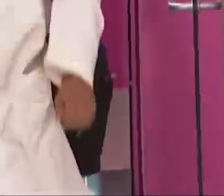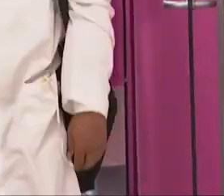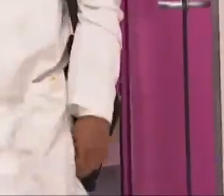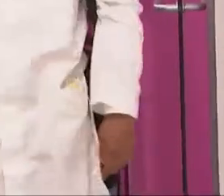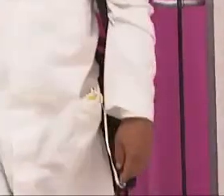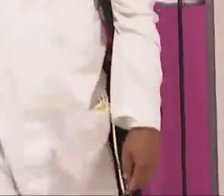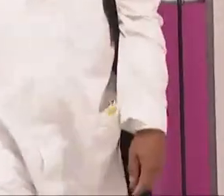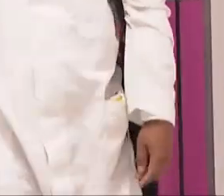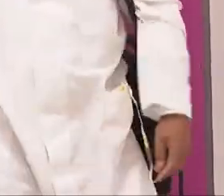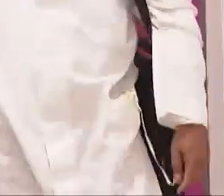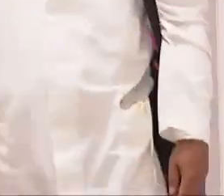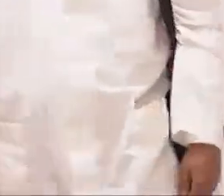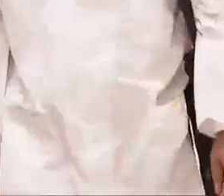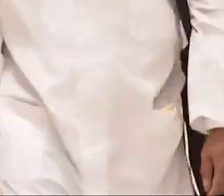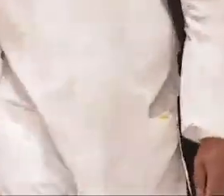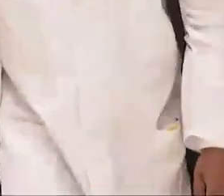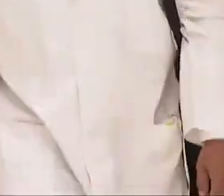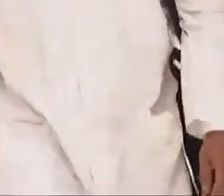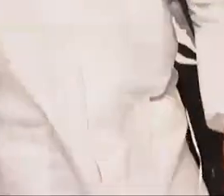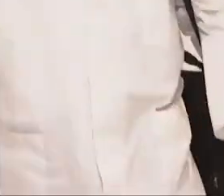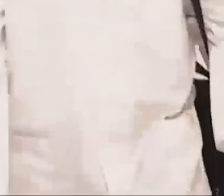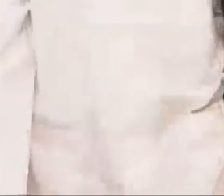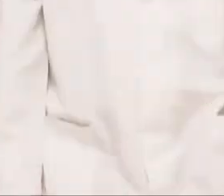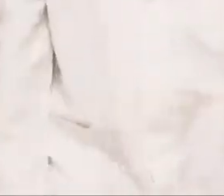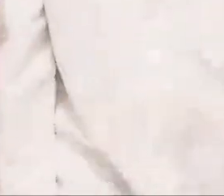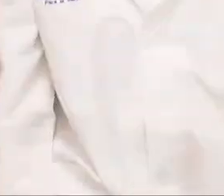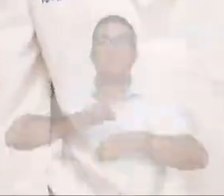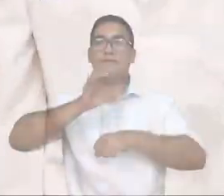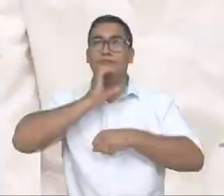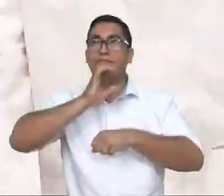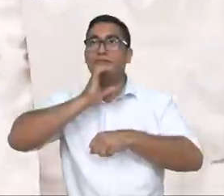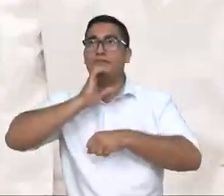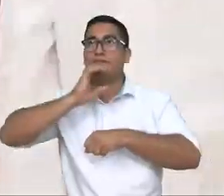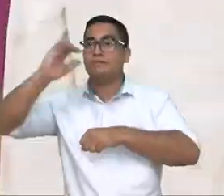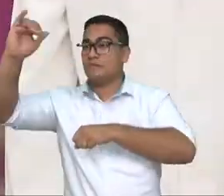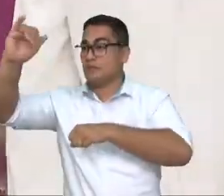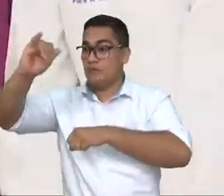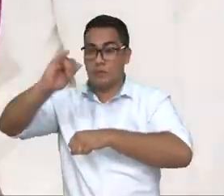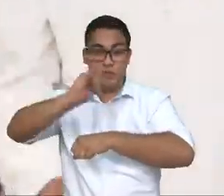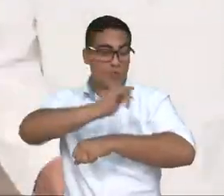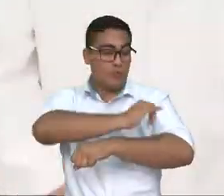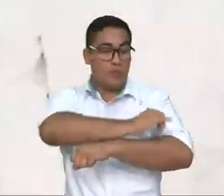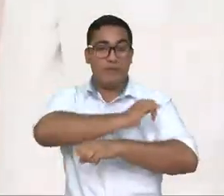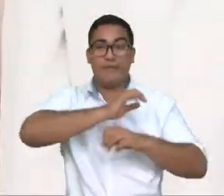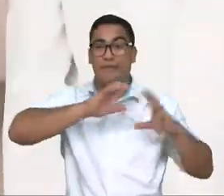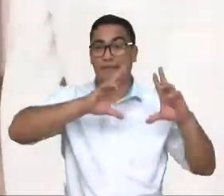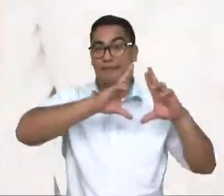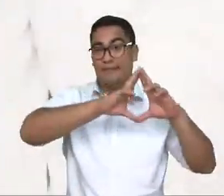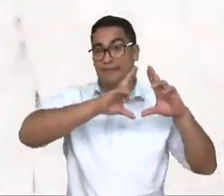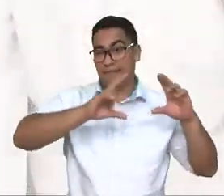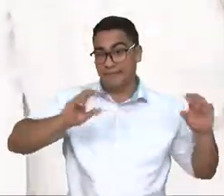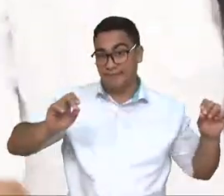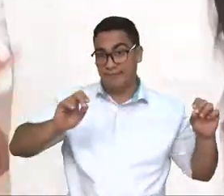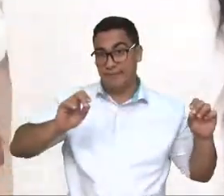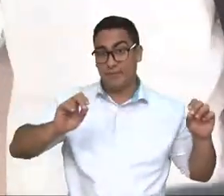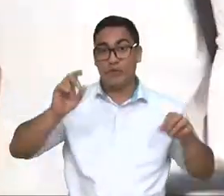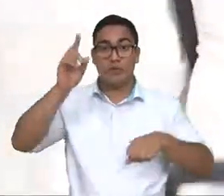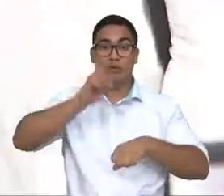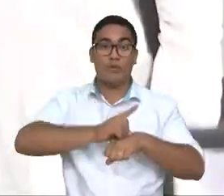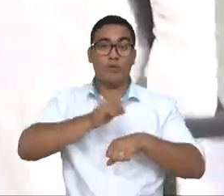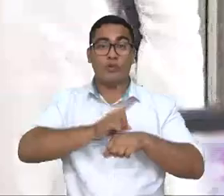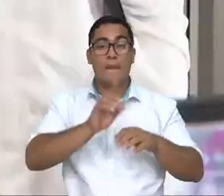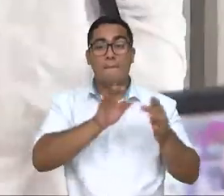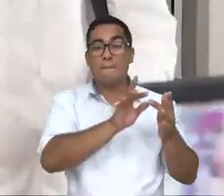Se encuentra en nuestro país la brigada de médicos cubanos pertenecientes al contingente internacional de médicos especializados